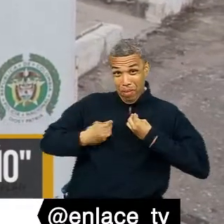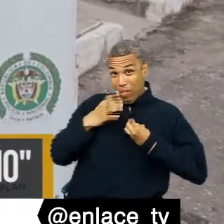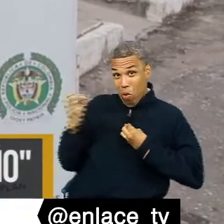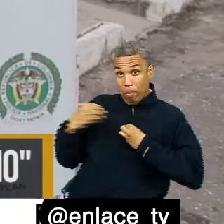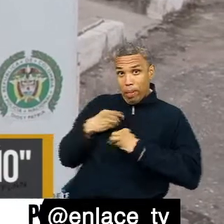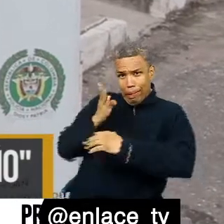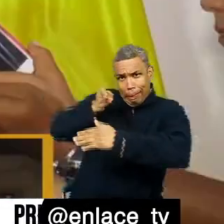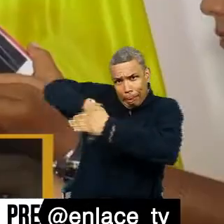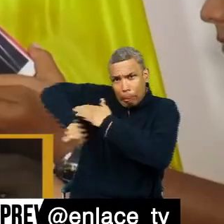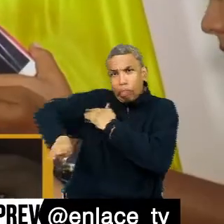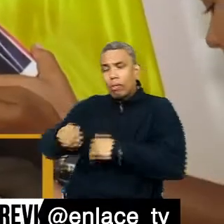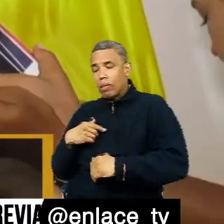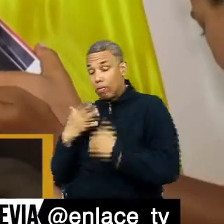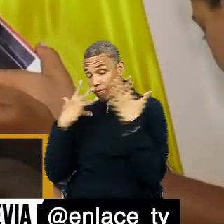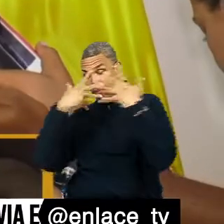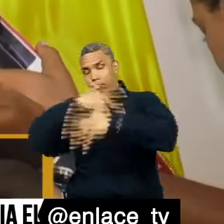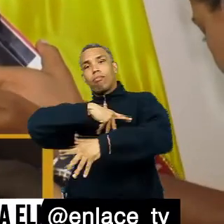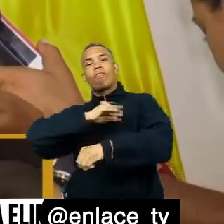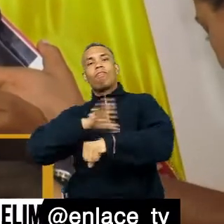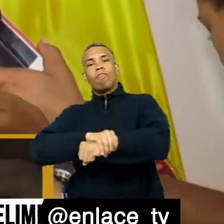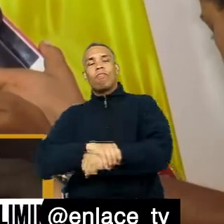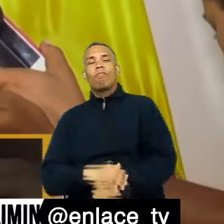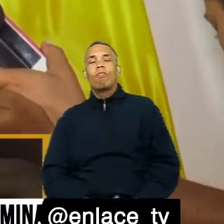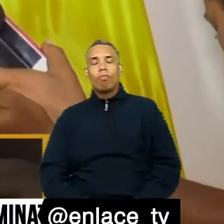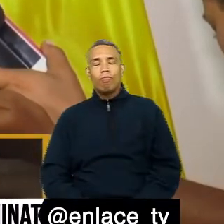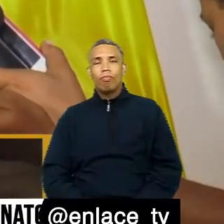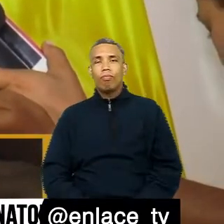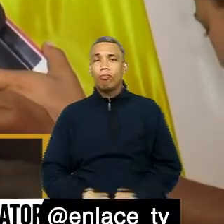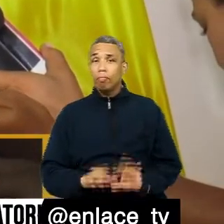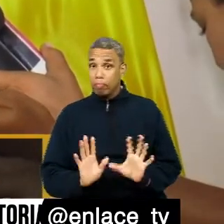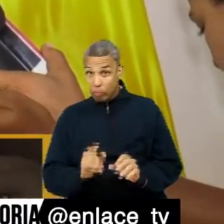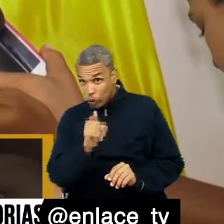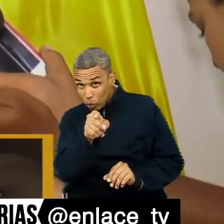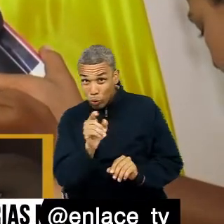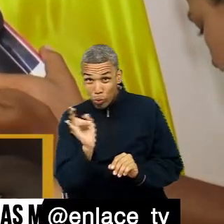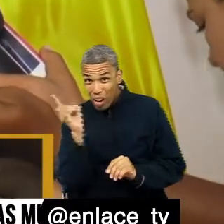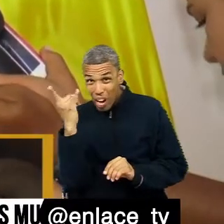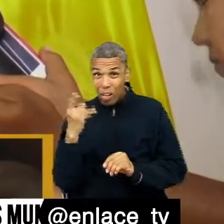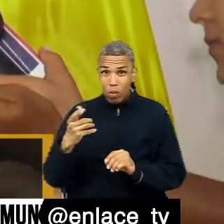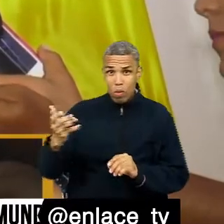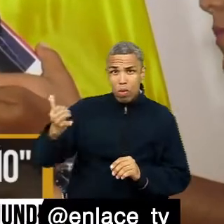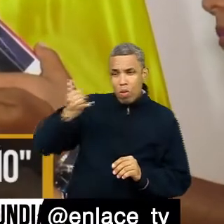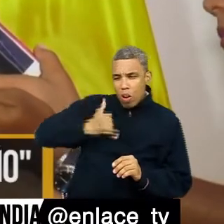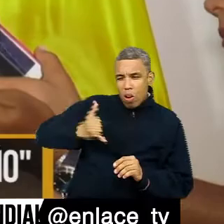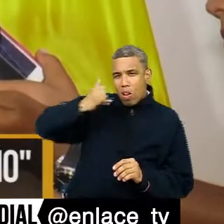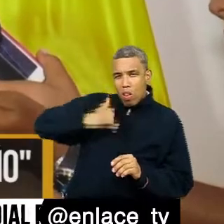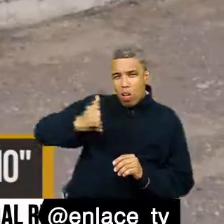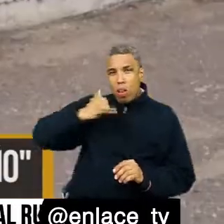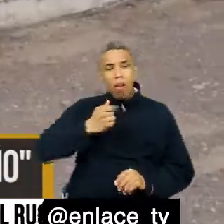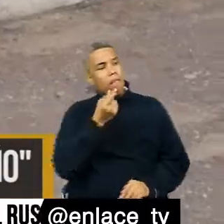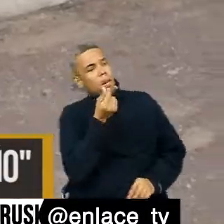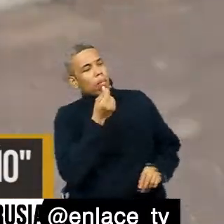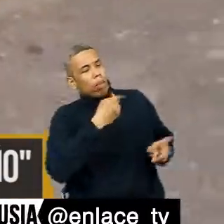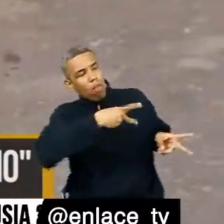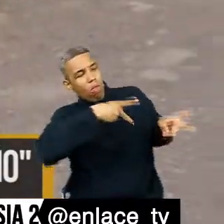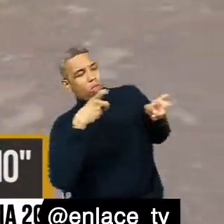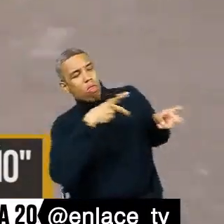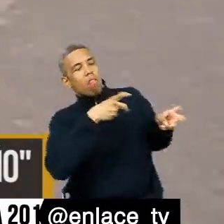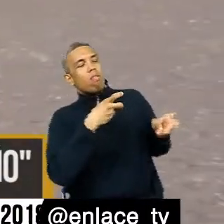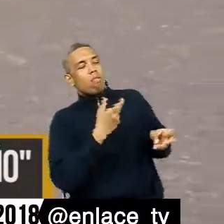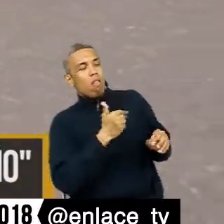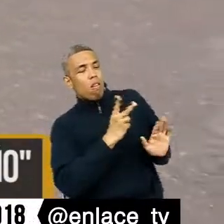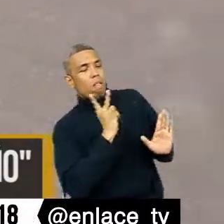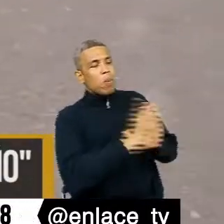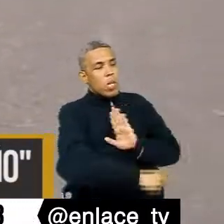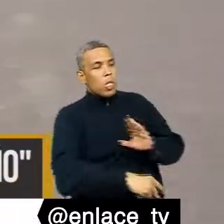fenómeno en Barranca Bermeja una oportuna denuncia para nosotros así atender el caso de manera más veraz y más oportuna. Ese